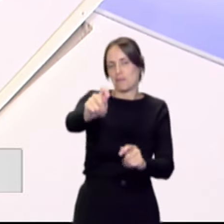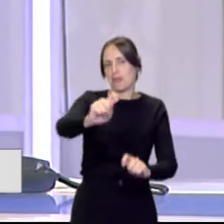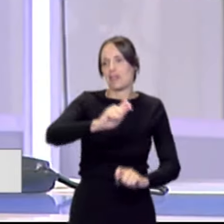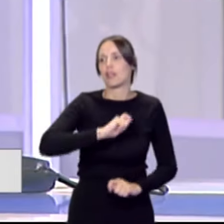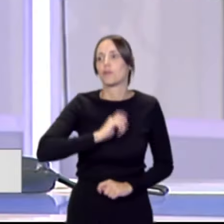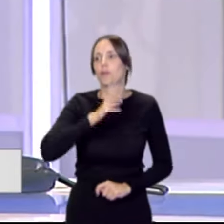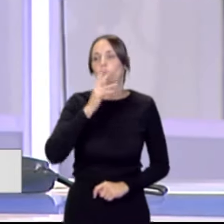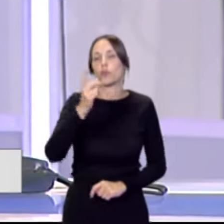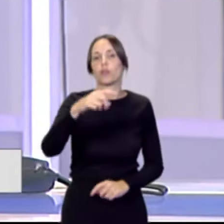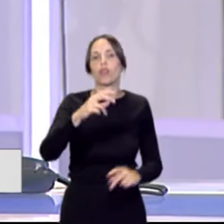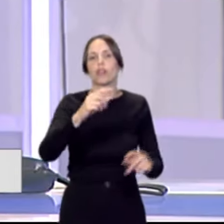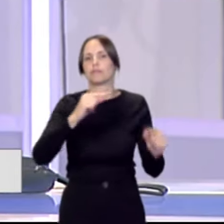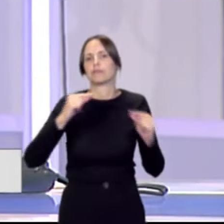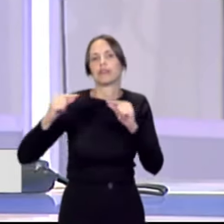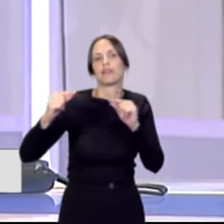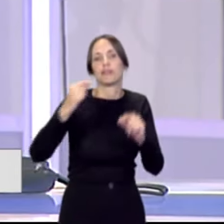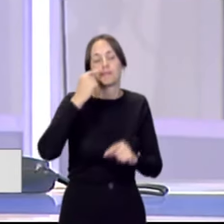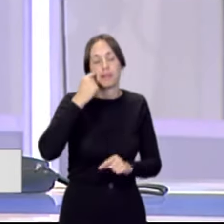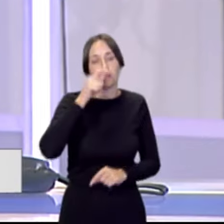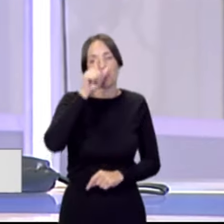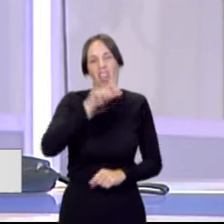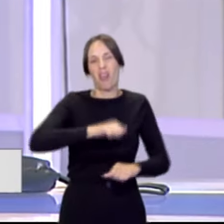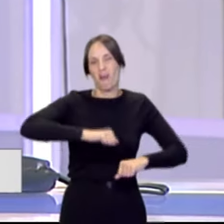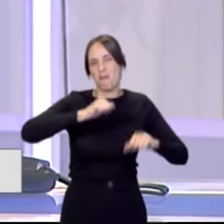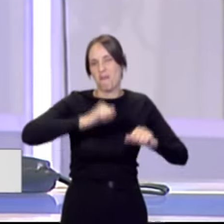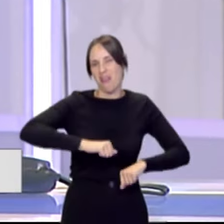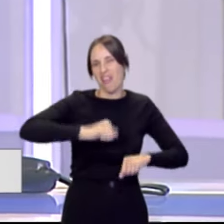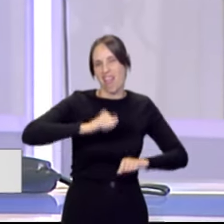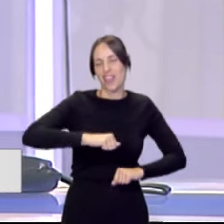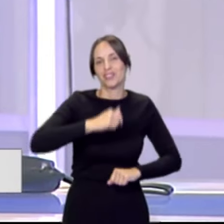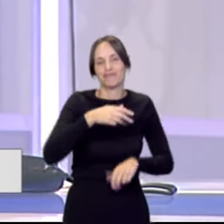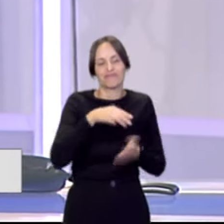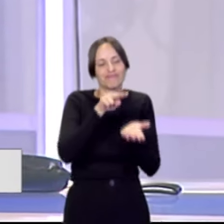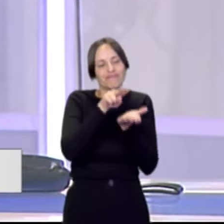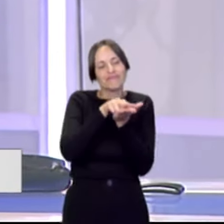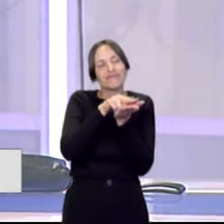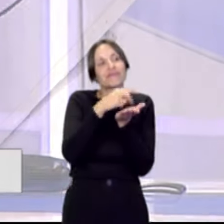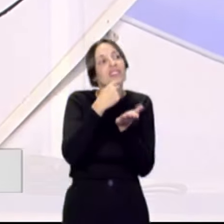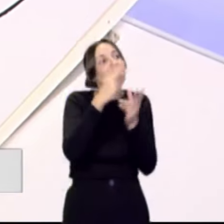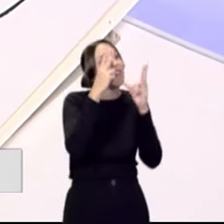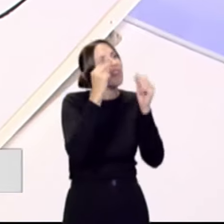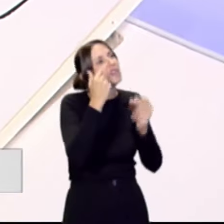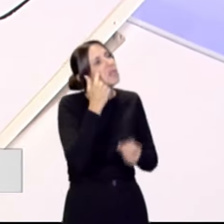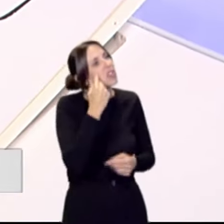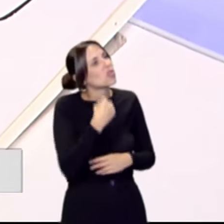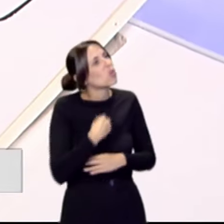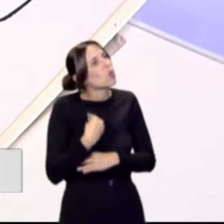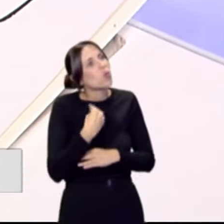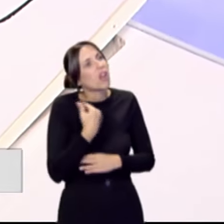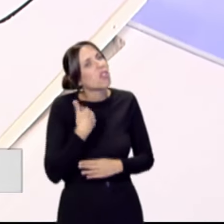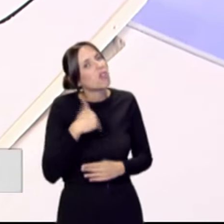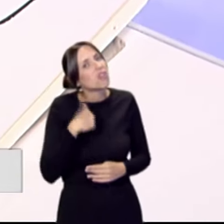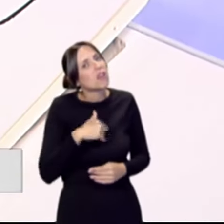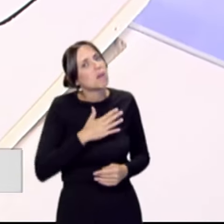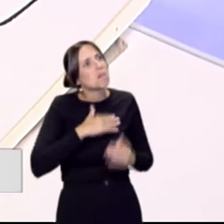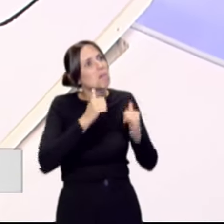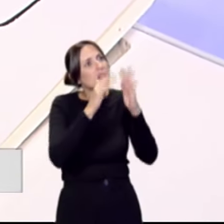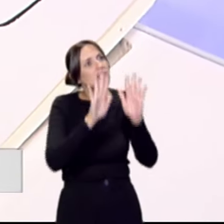tertulia. He puesto a un pobre viejito en la cama que le dice a una enfermera: yo ya estoy curado, mi niña, ¿por qué no puedo volver a mi